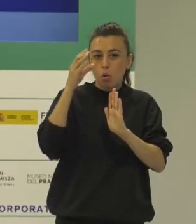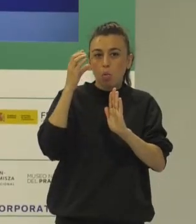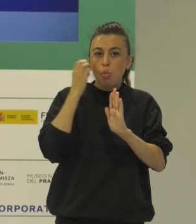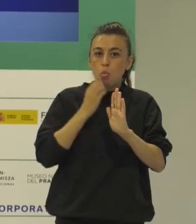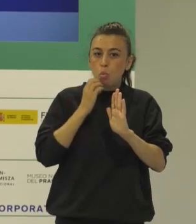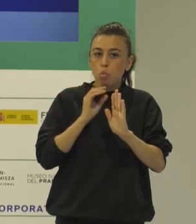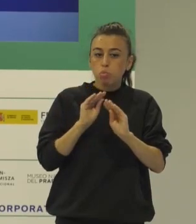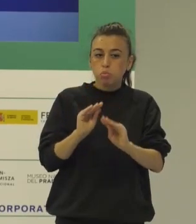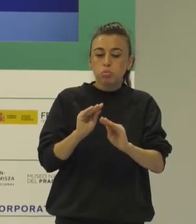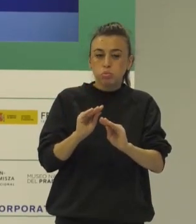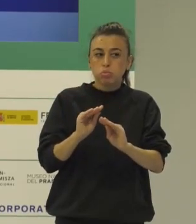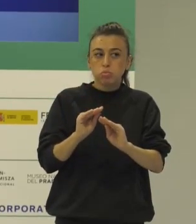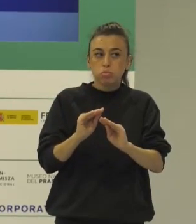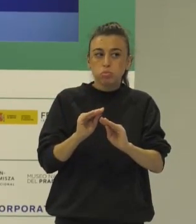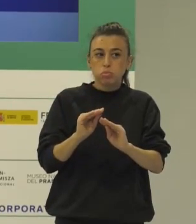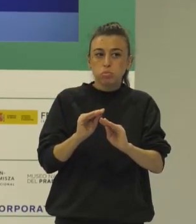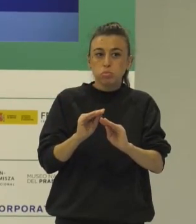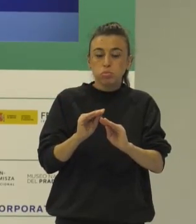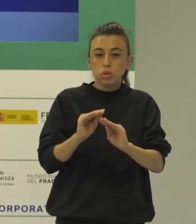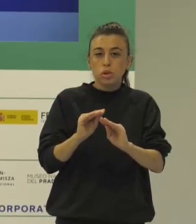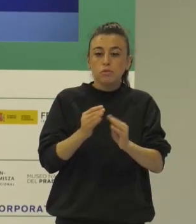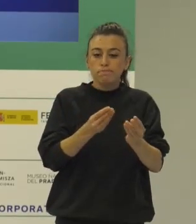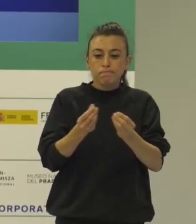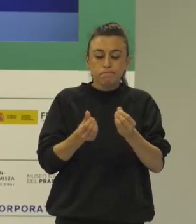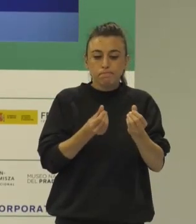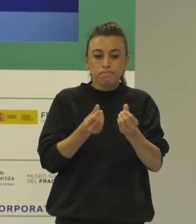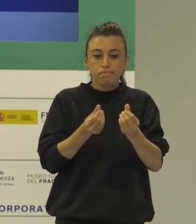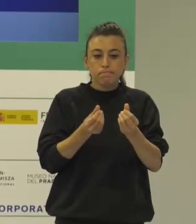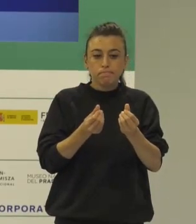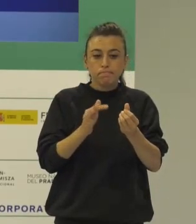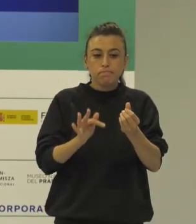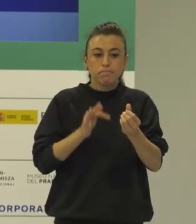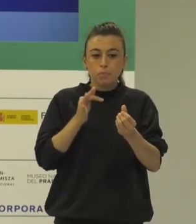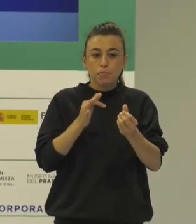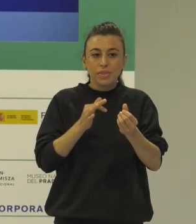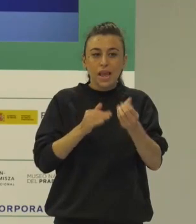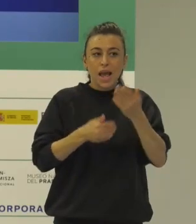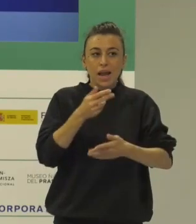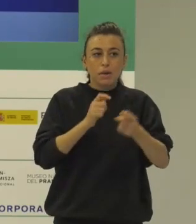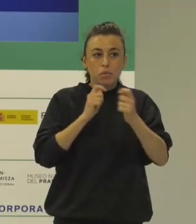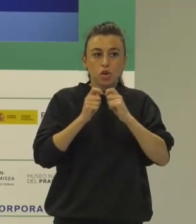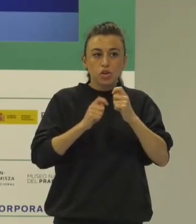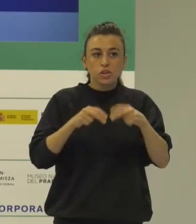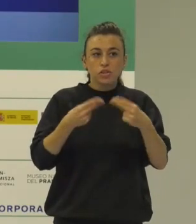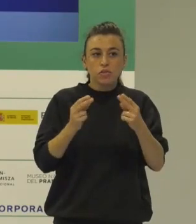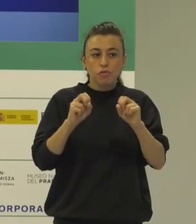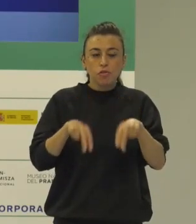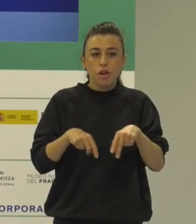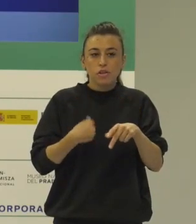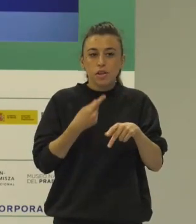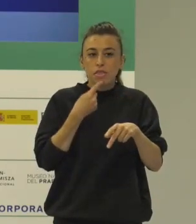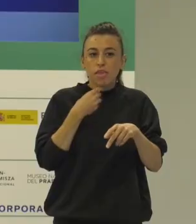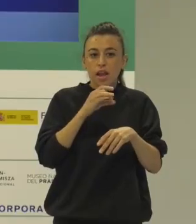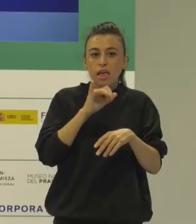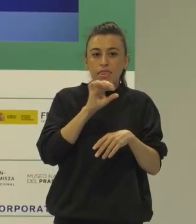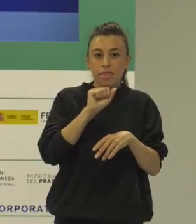los problemas cubanos. Y se percibe, de hecho, a Reporteros Sin Fronteras, nos han acusado más de una vez de estar financiados por la CIA, porque sistemáticamente ponemos